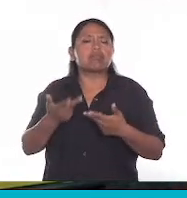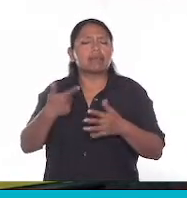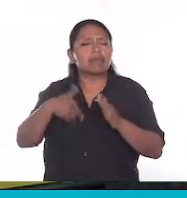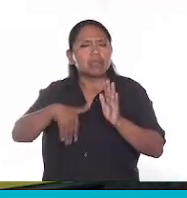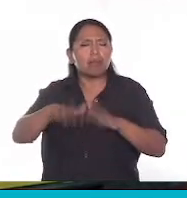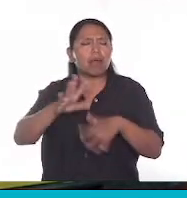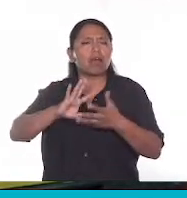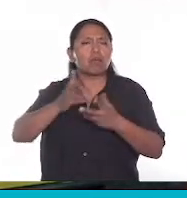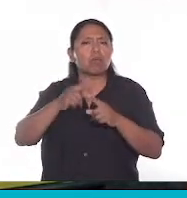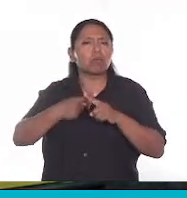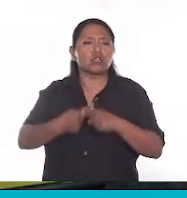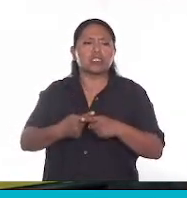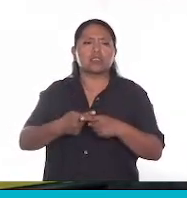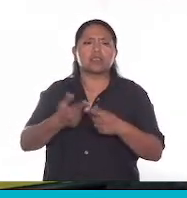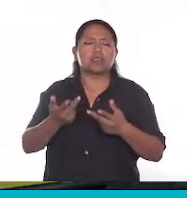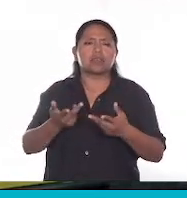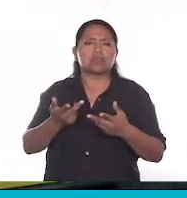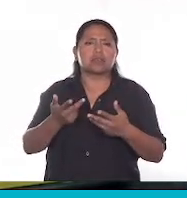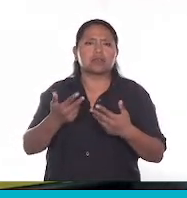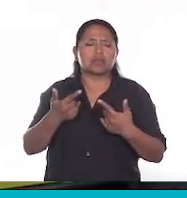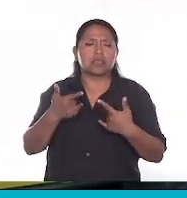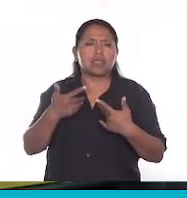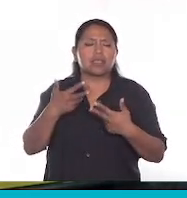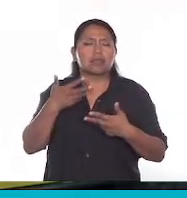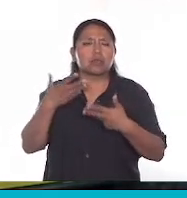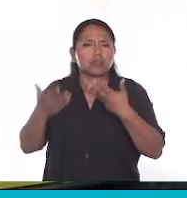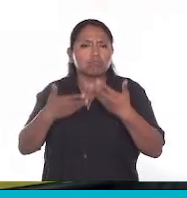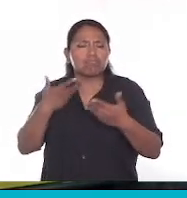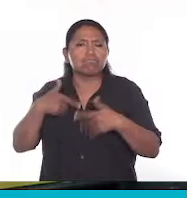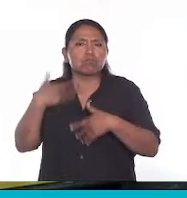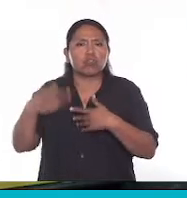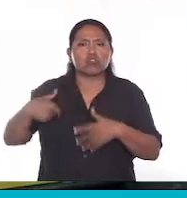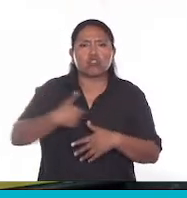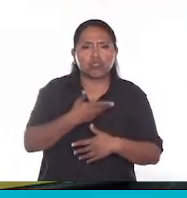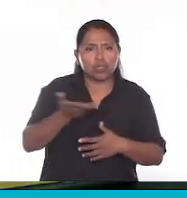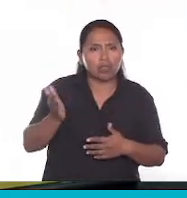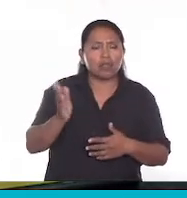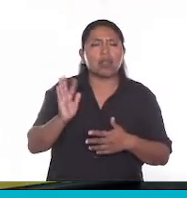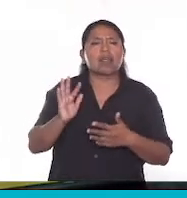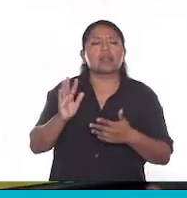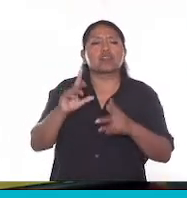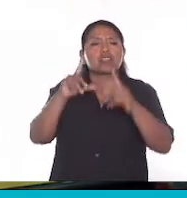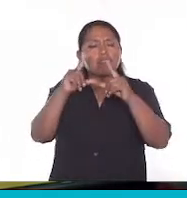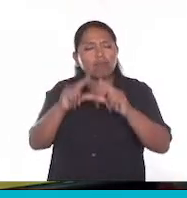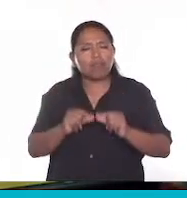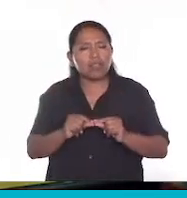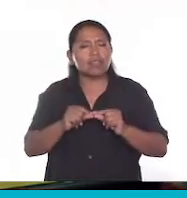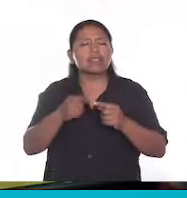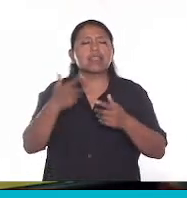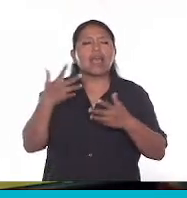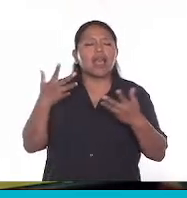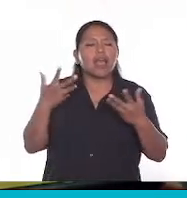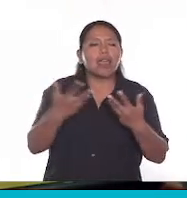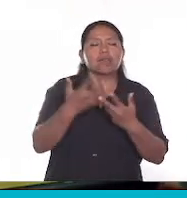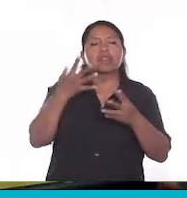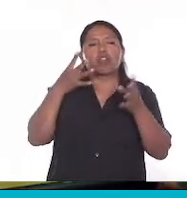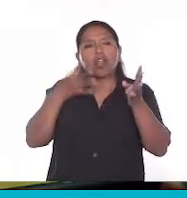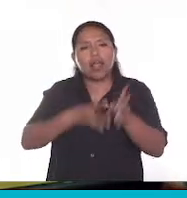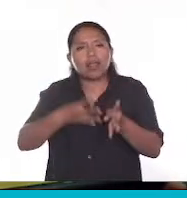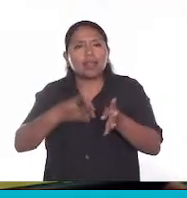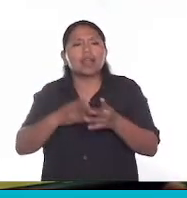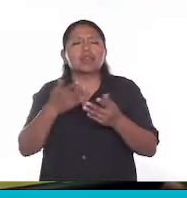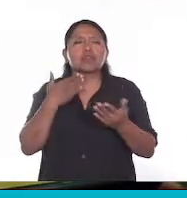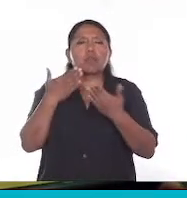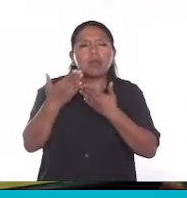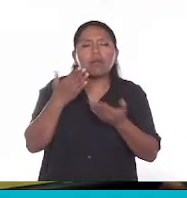mayores políticas que tenemos que llevar adelante como sociedad. Entonces, cada fecha de aniversario de la guerra, donde se puede